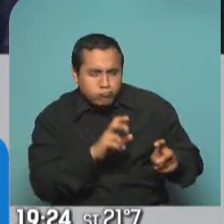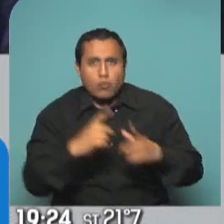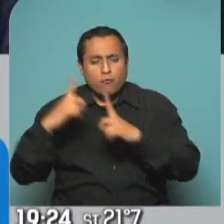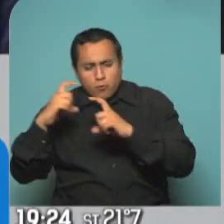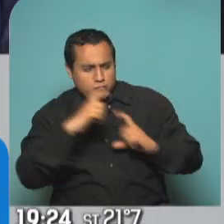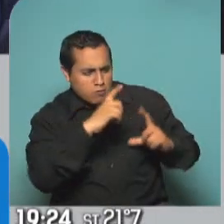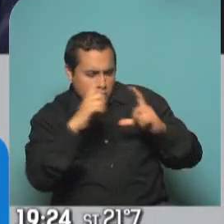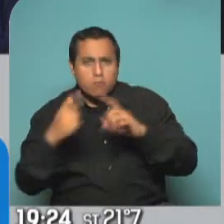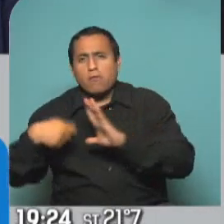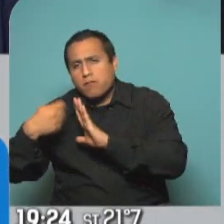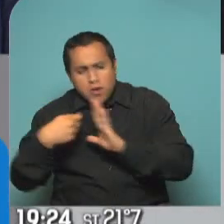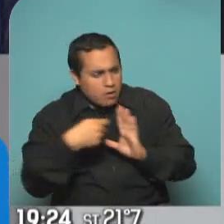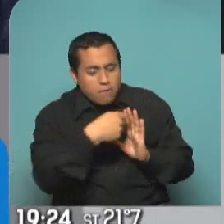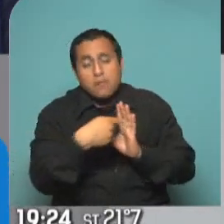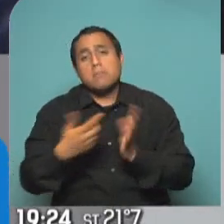en definitiva,